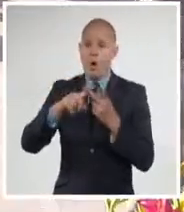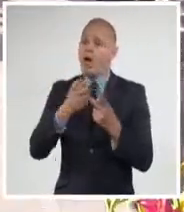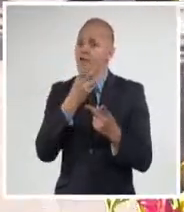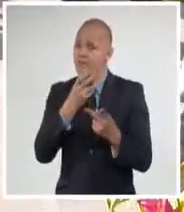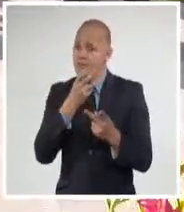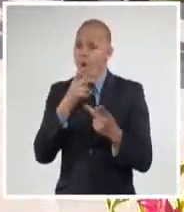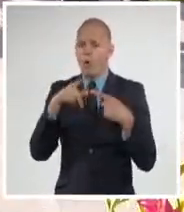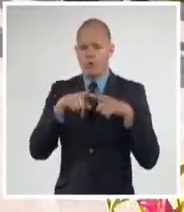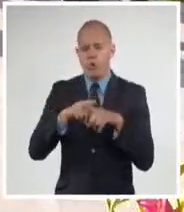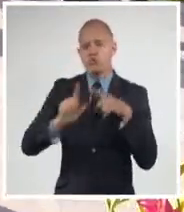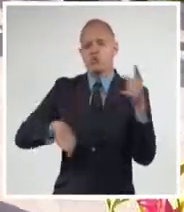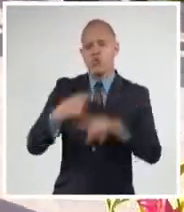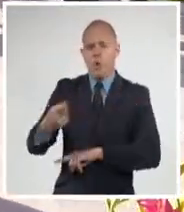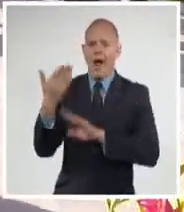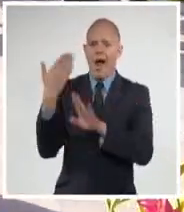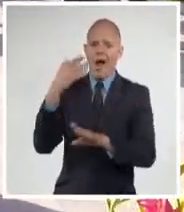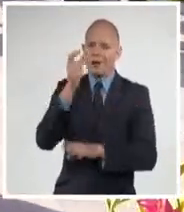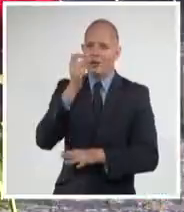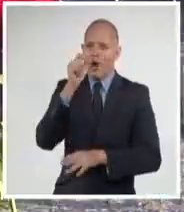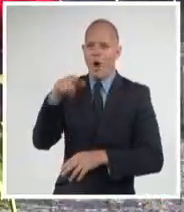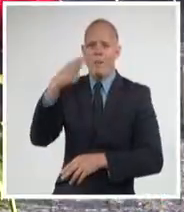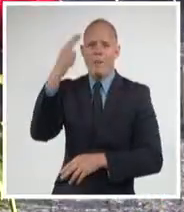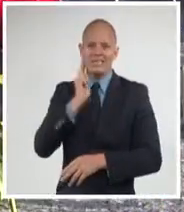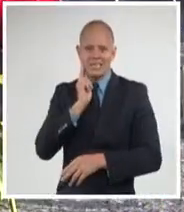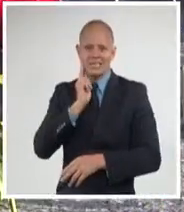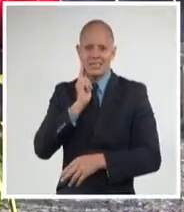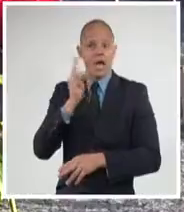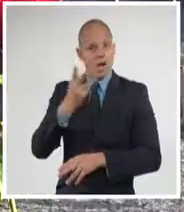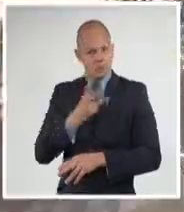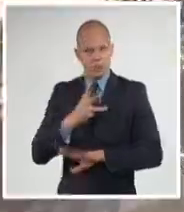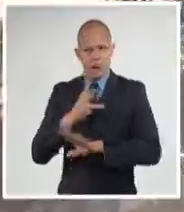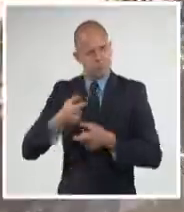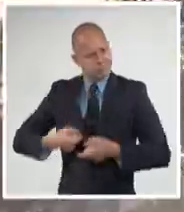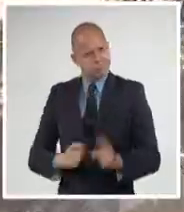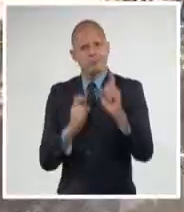contra la dictadura de Fulgencio Batista hasta alcanzar la genuina independencia de Cuba.